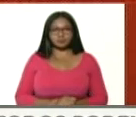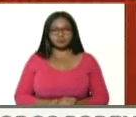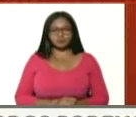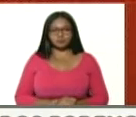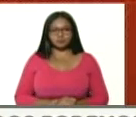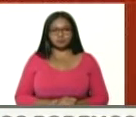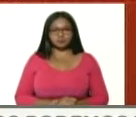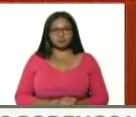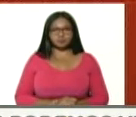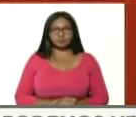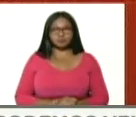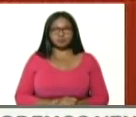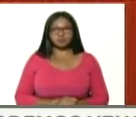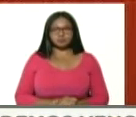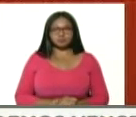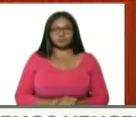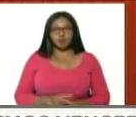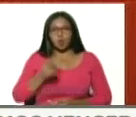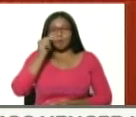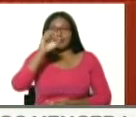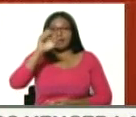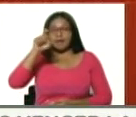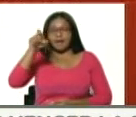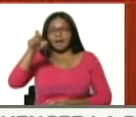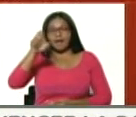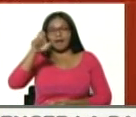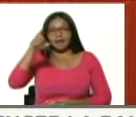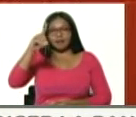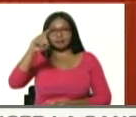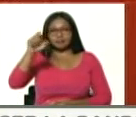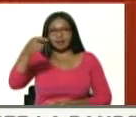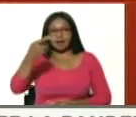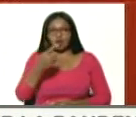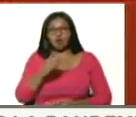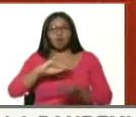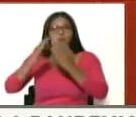Edgar Carmona, comuna La Unión,